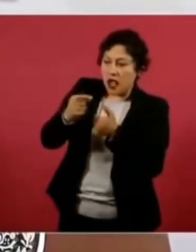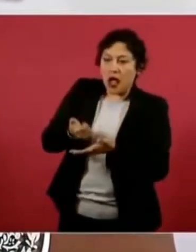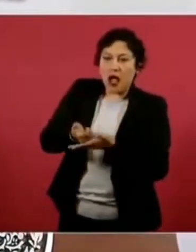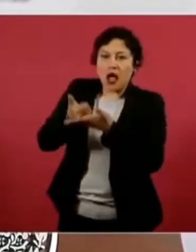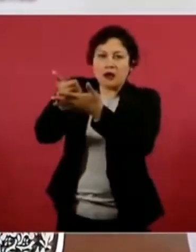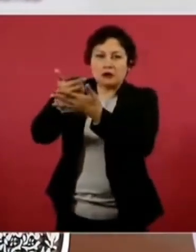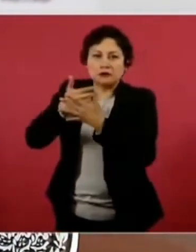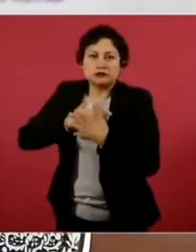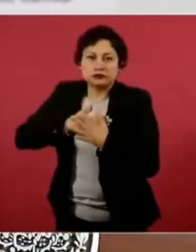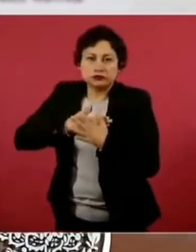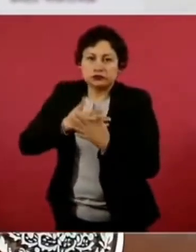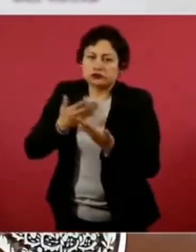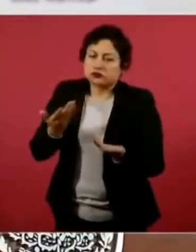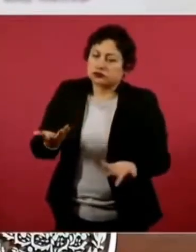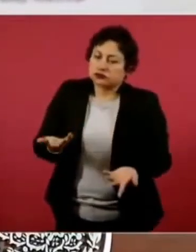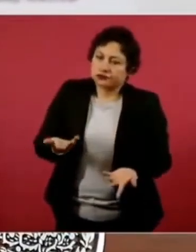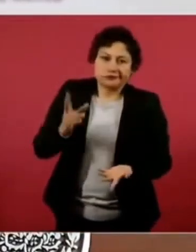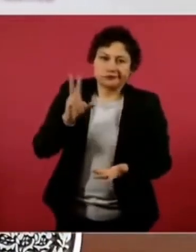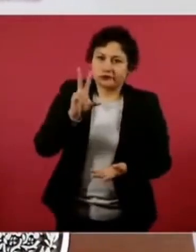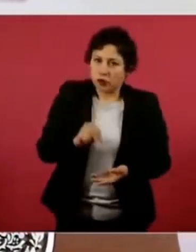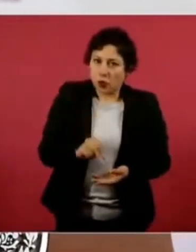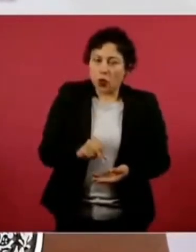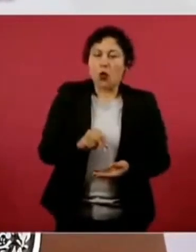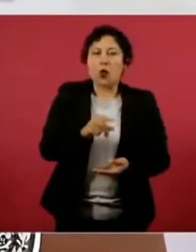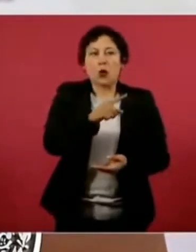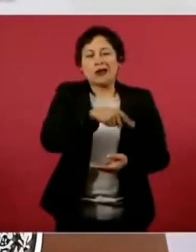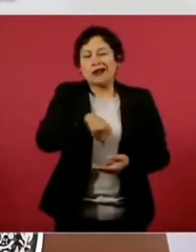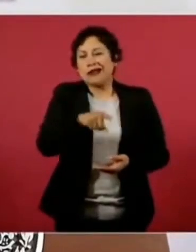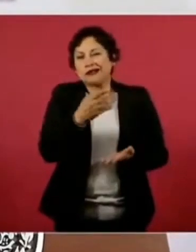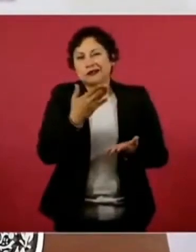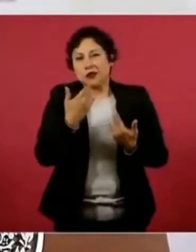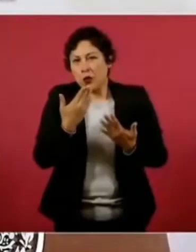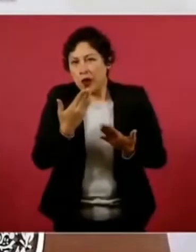son oportunistas, convenencieros,